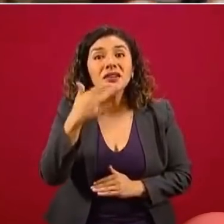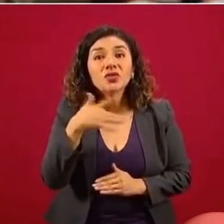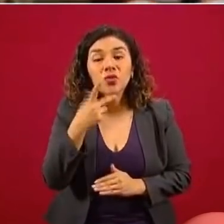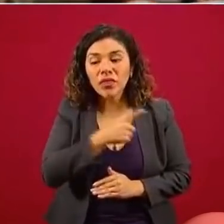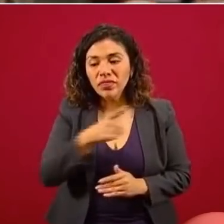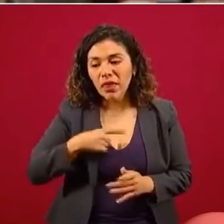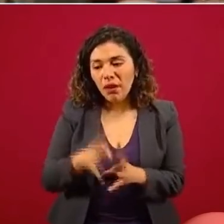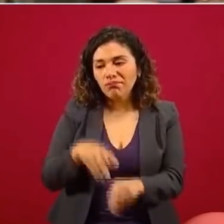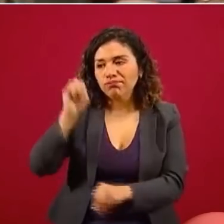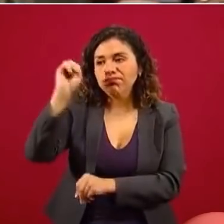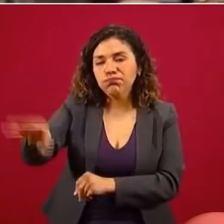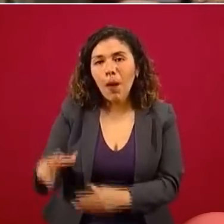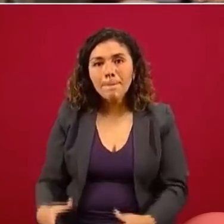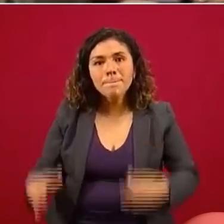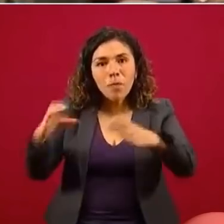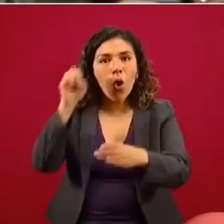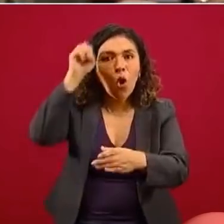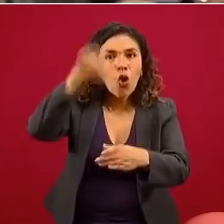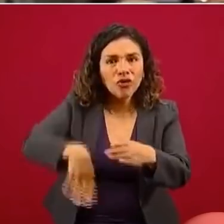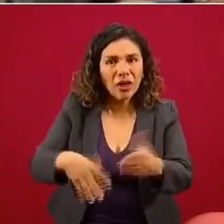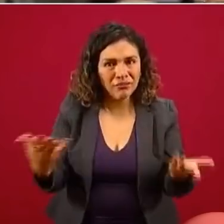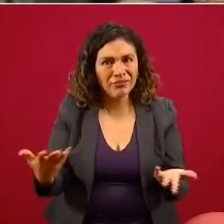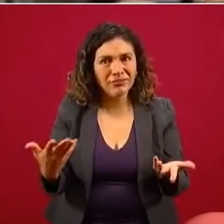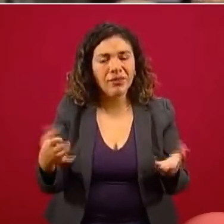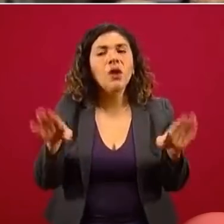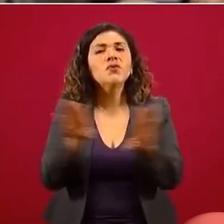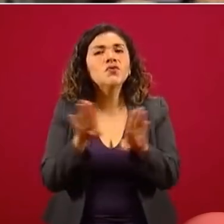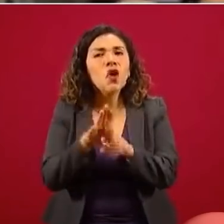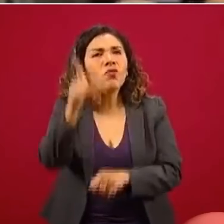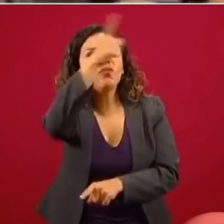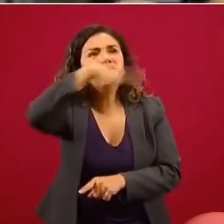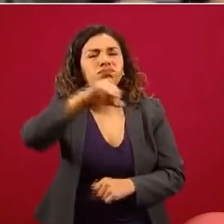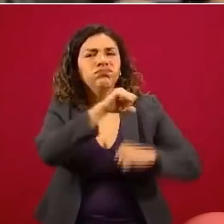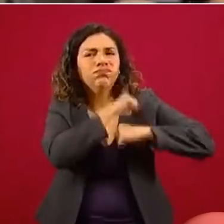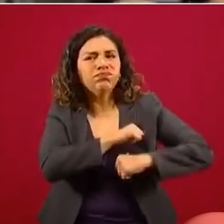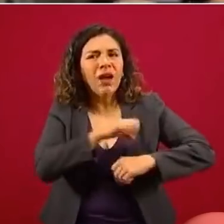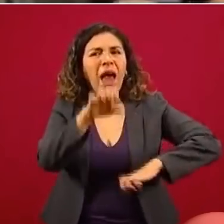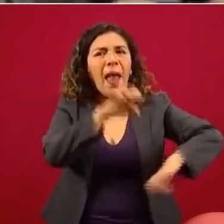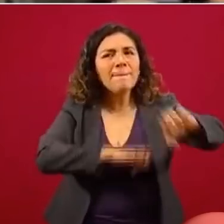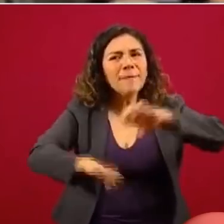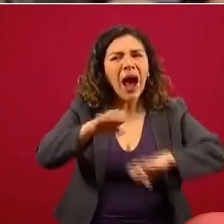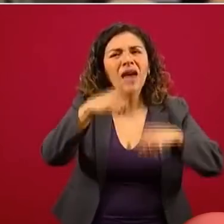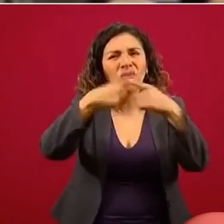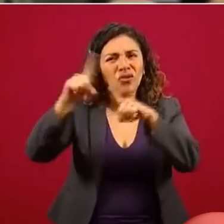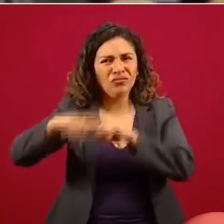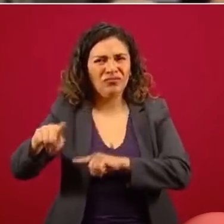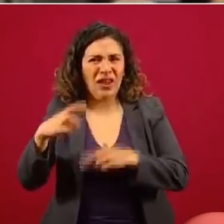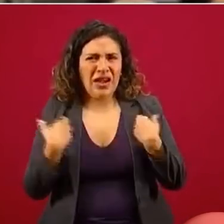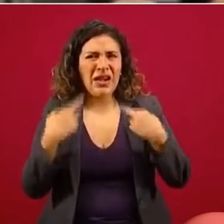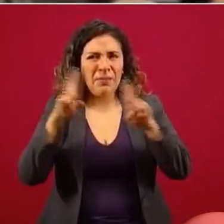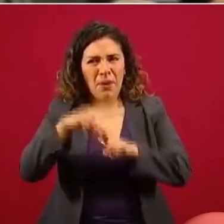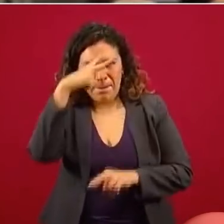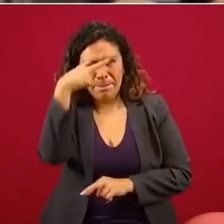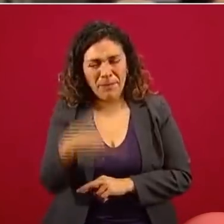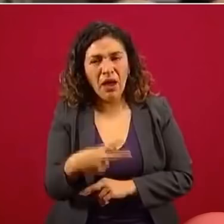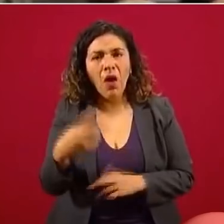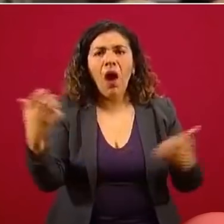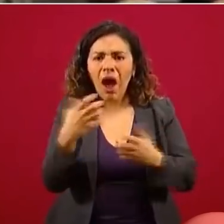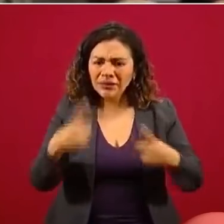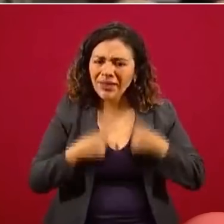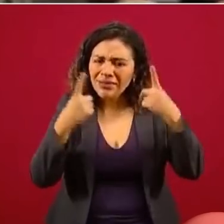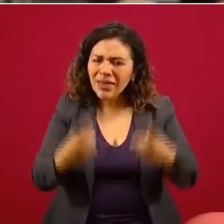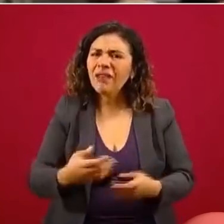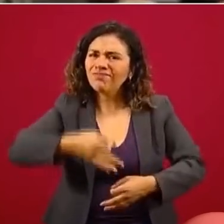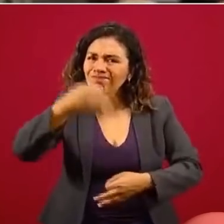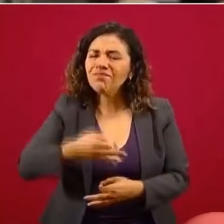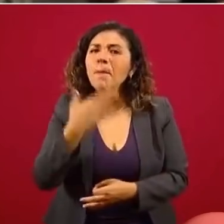bote, presidente. ¿Cómo hacer que los cónsules y los embajadores de México en el exterior ofrezcan resultados